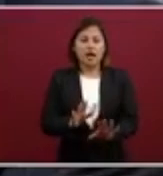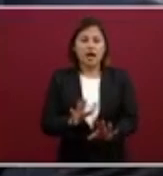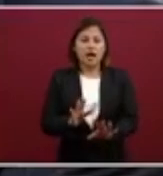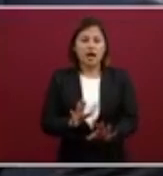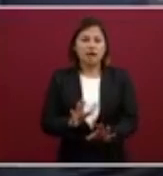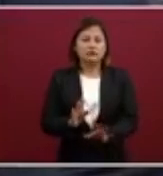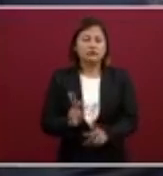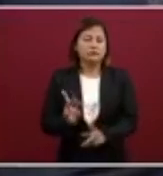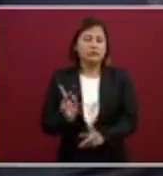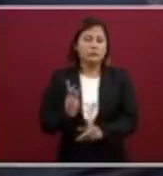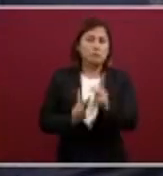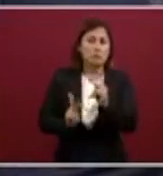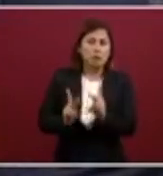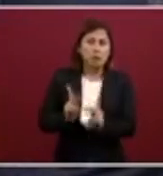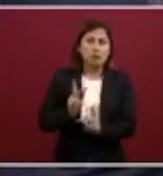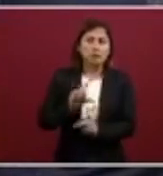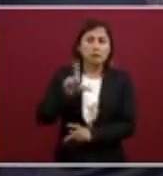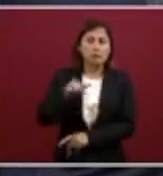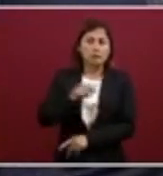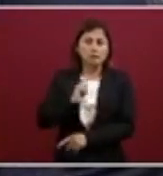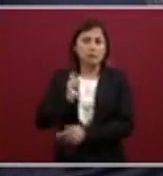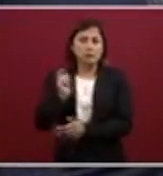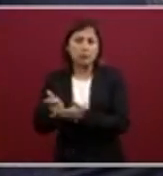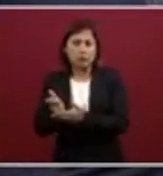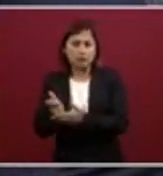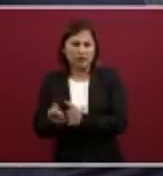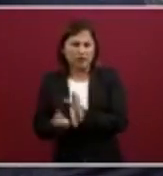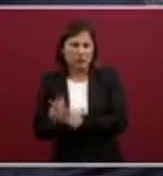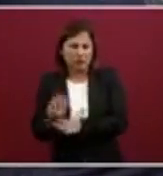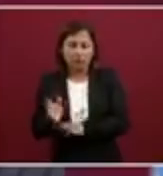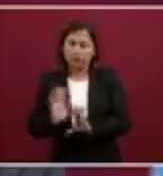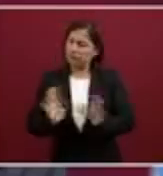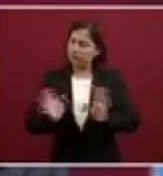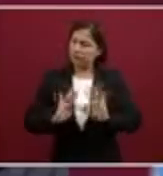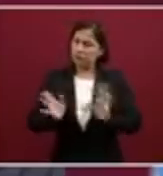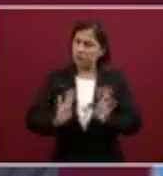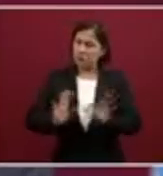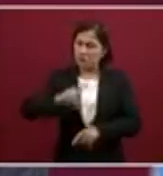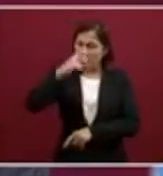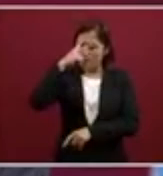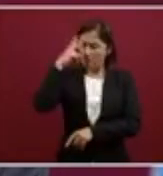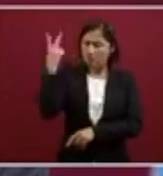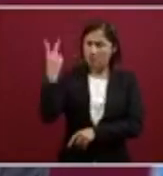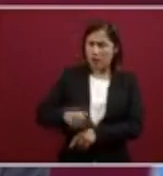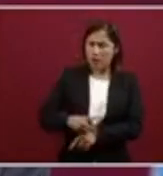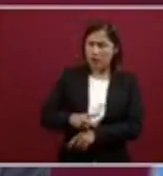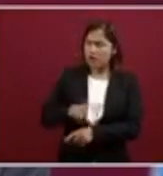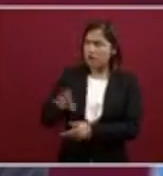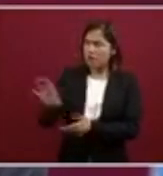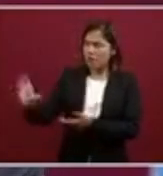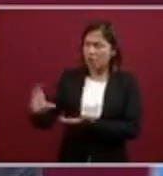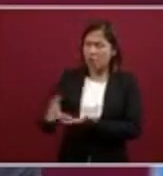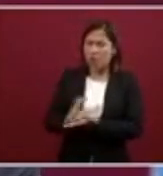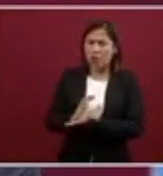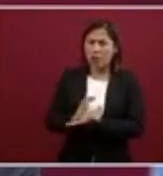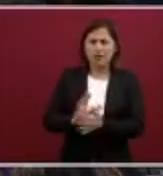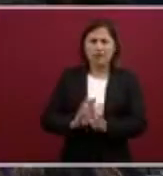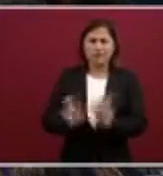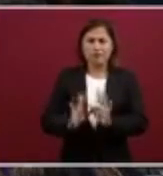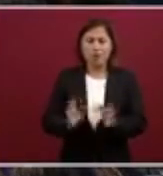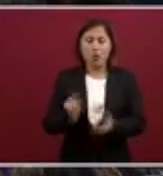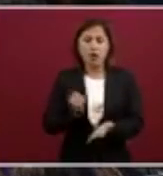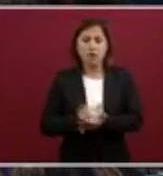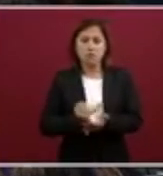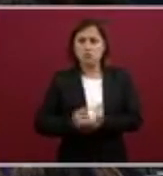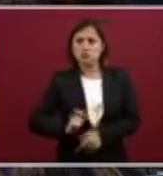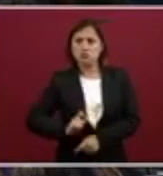no se va a endeudar a México y no van a aumentar los impuestos en términos reales.